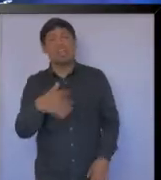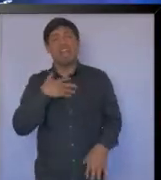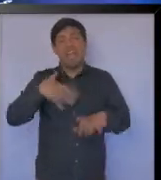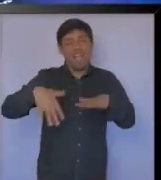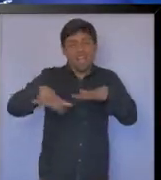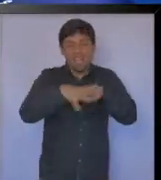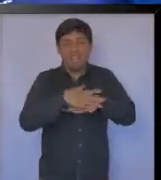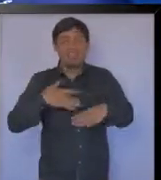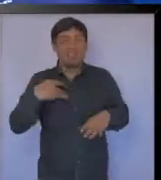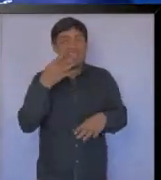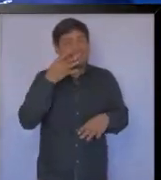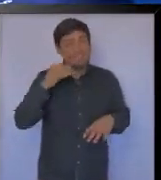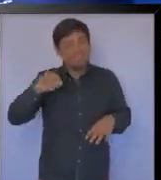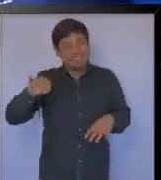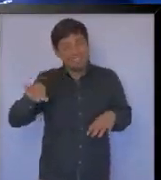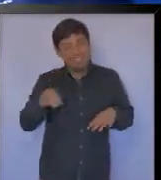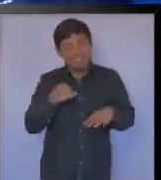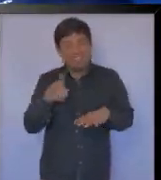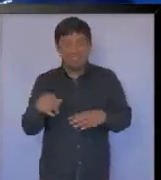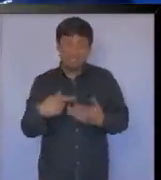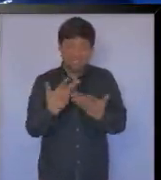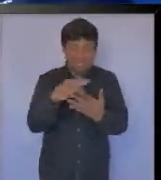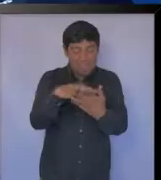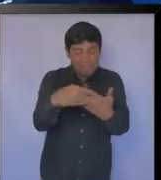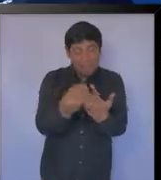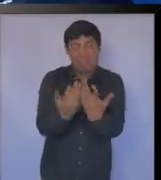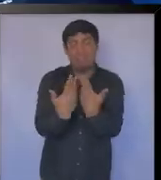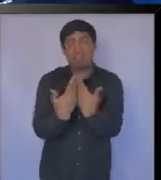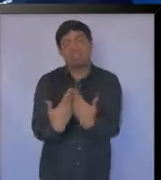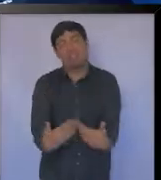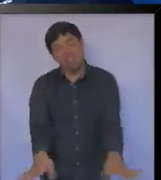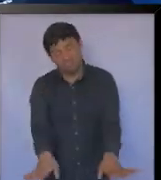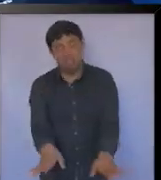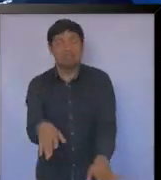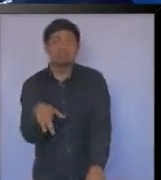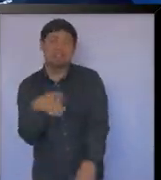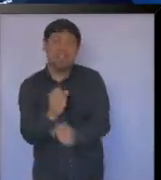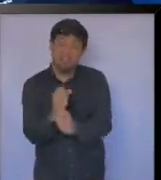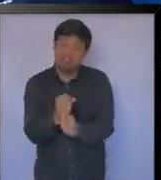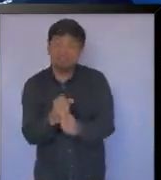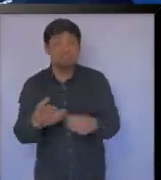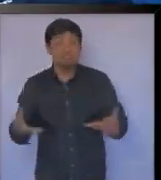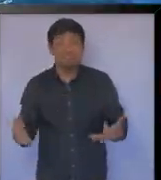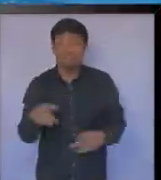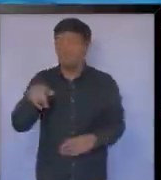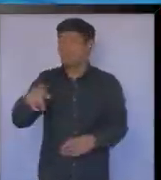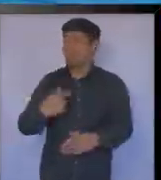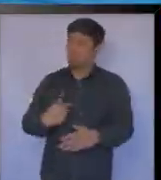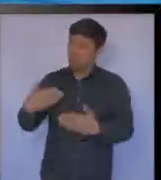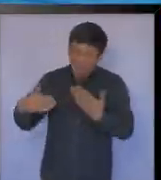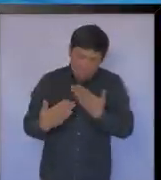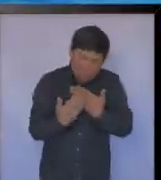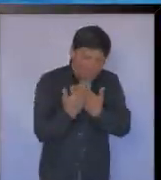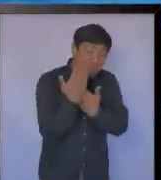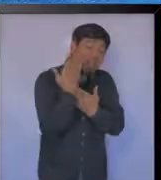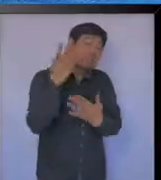sus manos ya cansadas de tanto trabajar. Es grande el sacrificio lejos